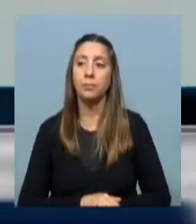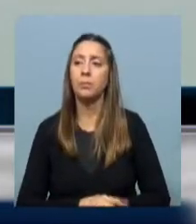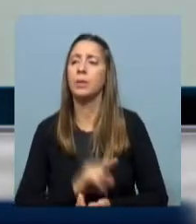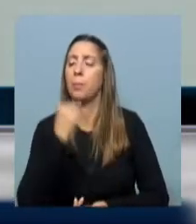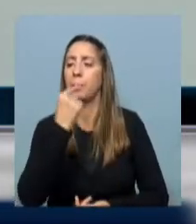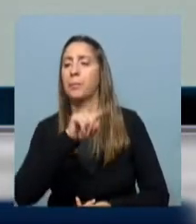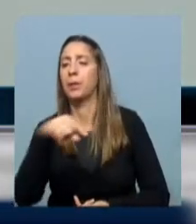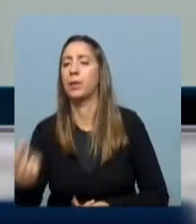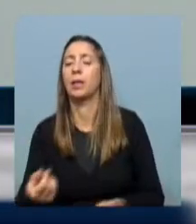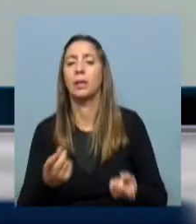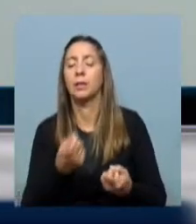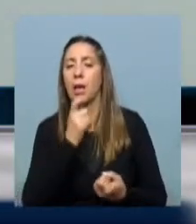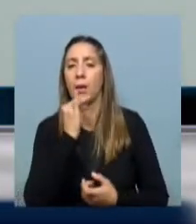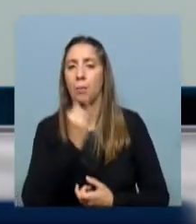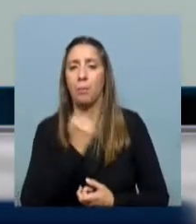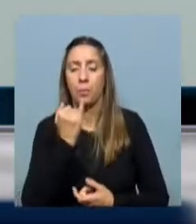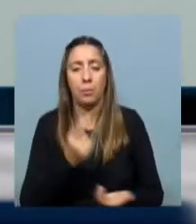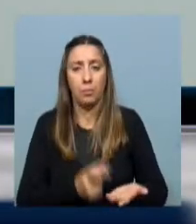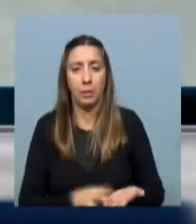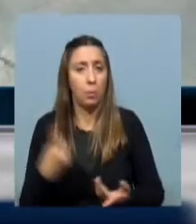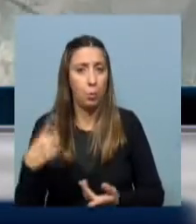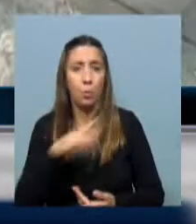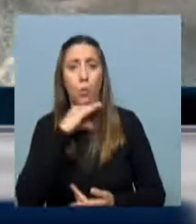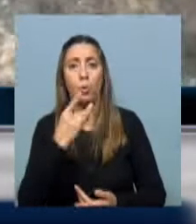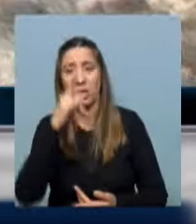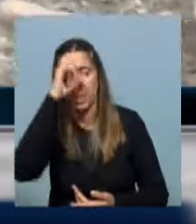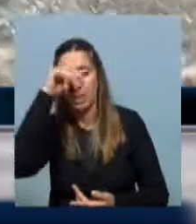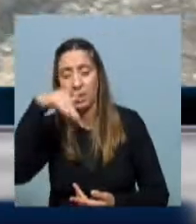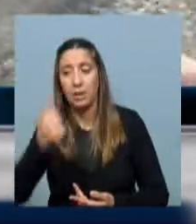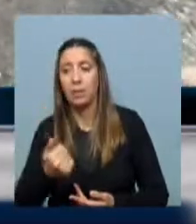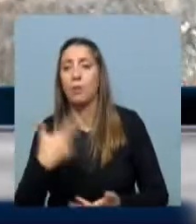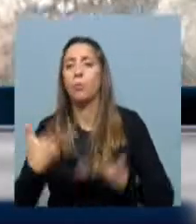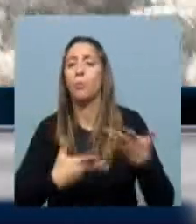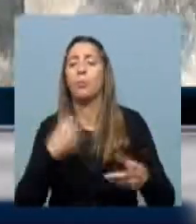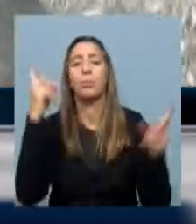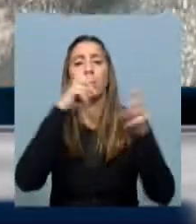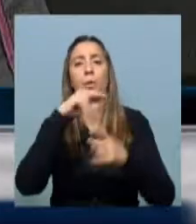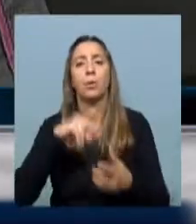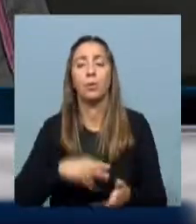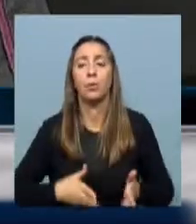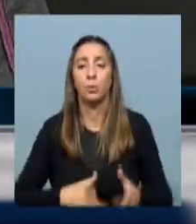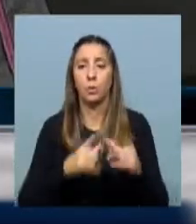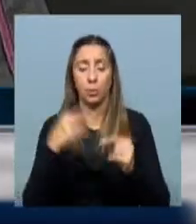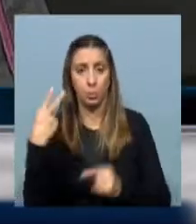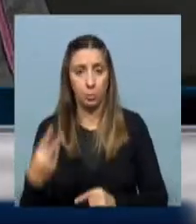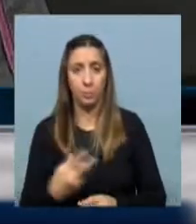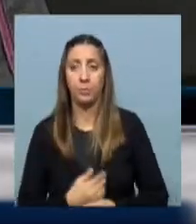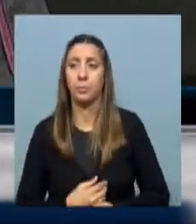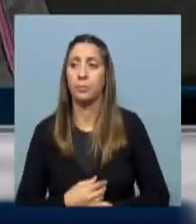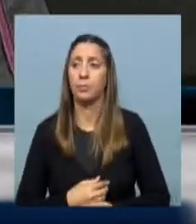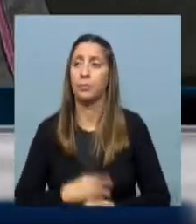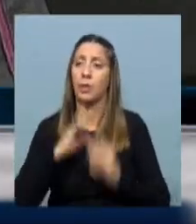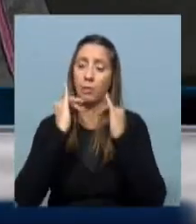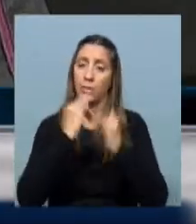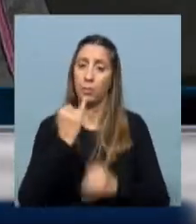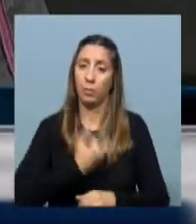las preguntas. Necesita, si se puede explicar, en qué parte de Juan Llerenas está, ¿qué parte de Juan Llerenas está afectada? Por la ruta 2, es la información